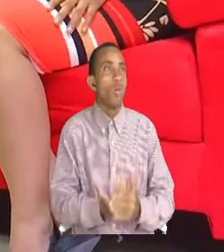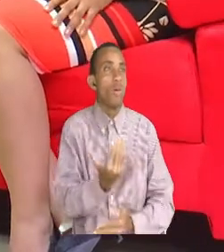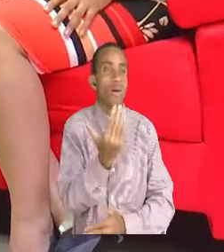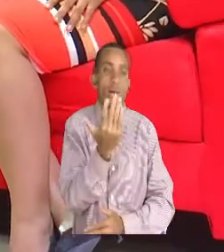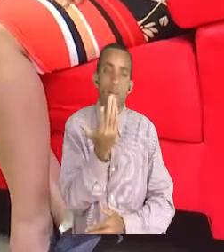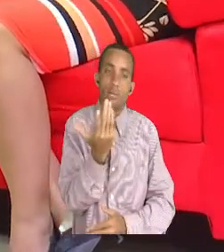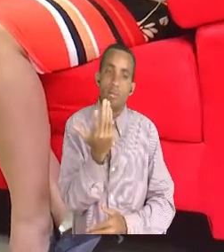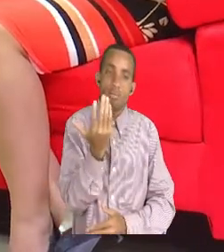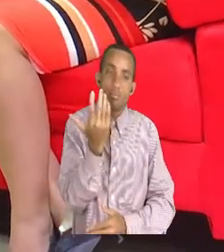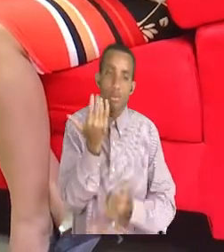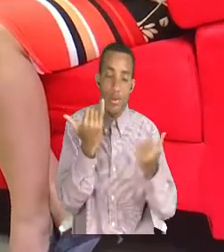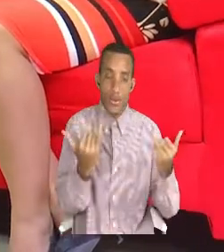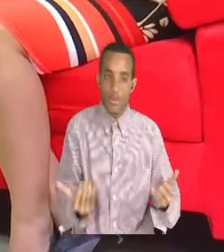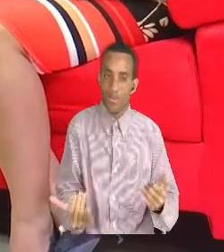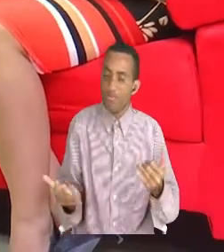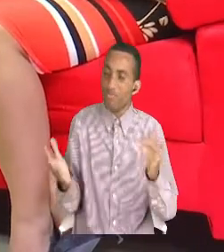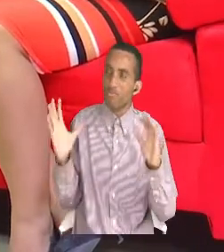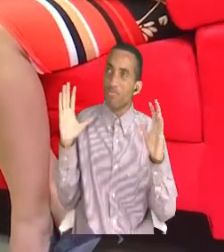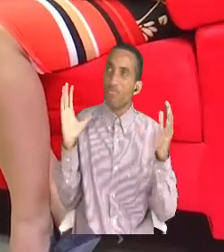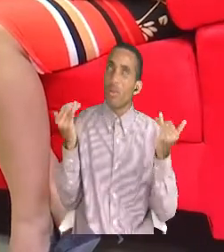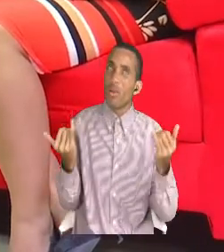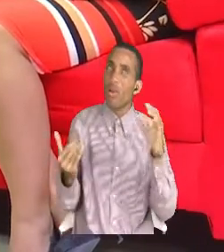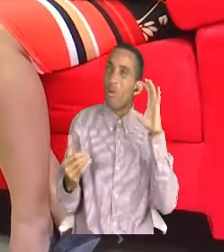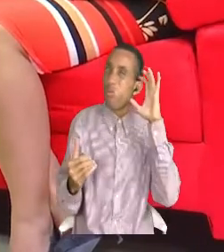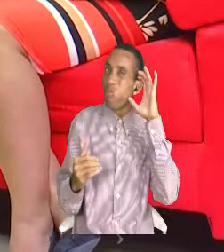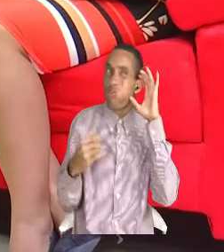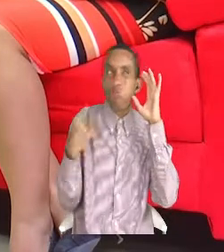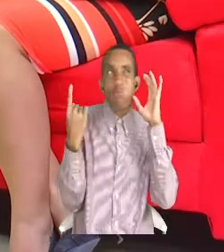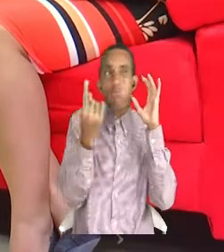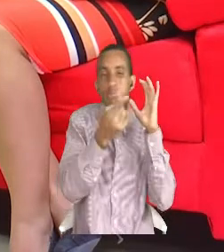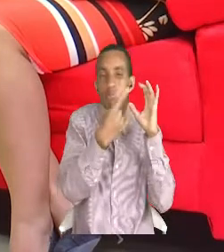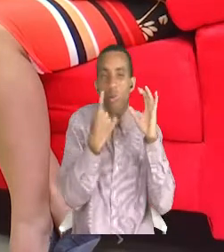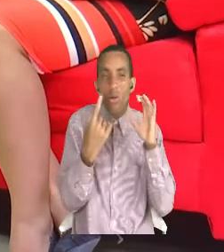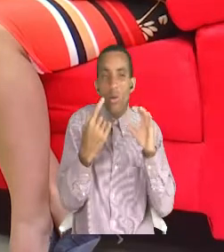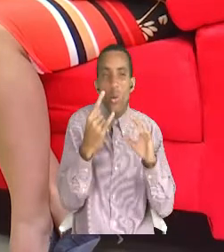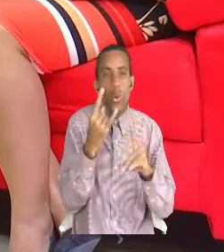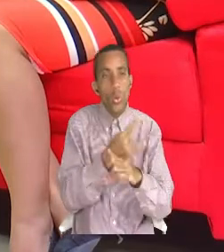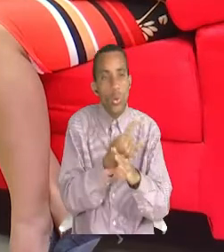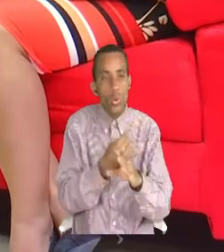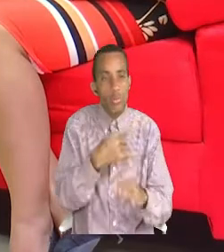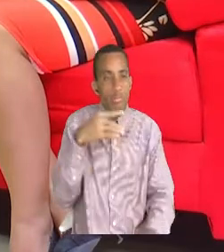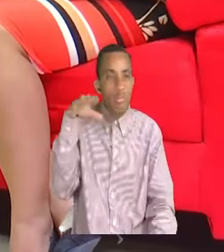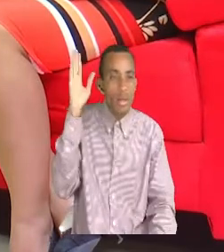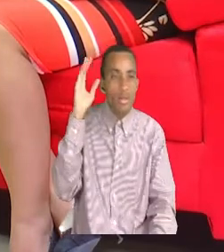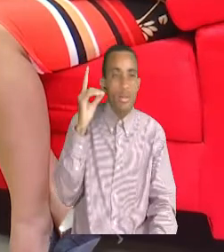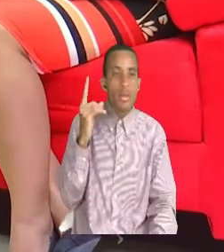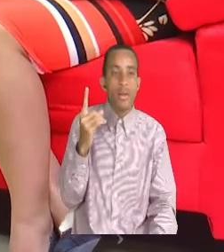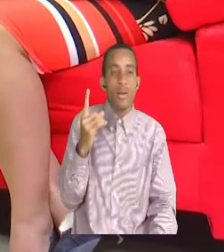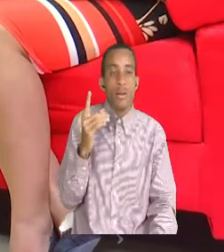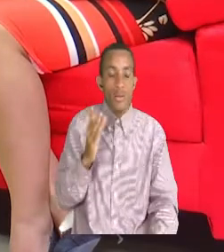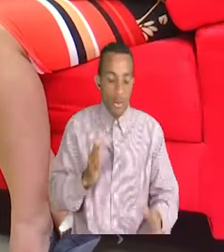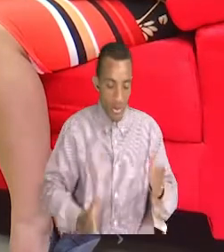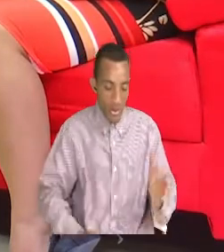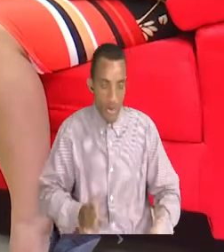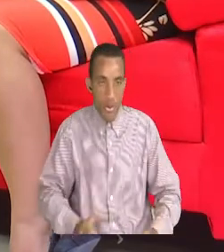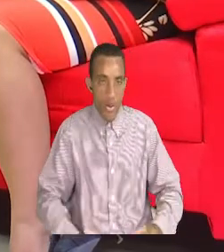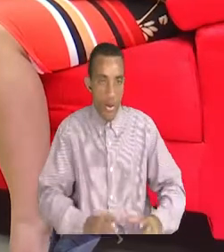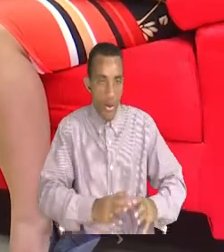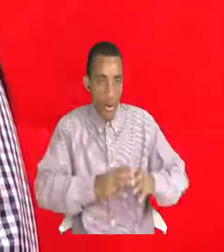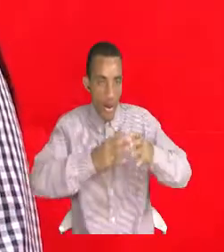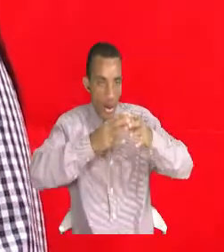prendas precisamente, ¿qué está en tendencia en estos momentos? Bueno, en estos momentos está muy en tendencia los pantalones bota campana